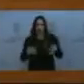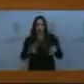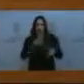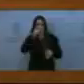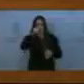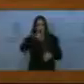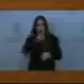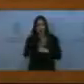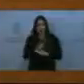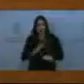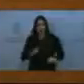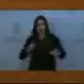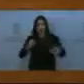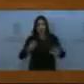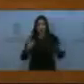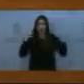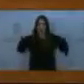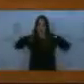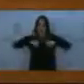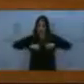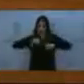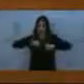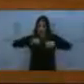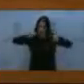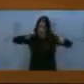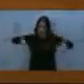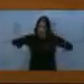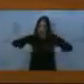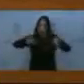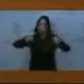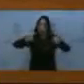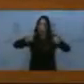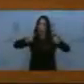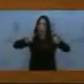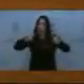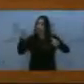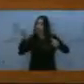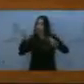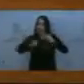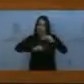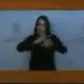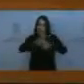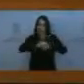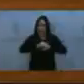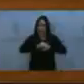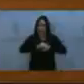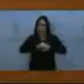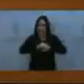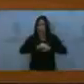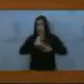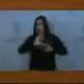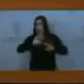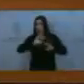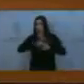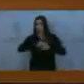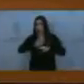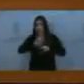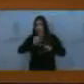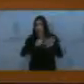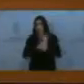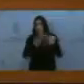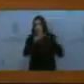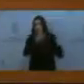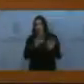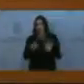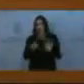General los acuerdos que se firman se deben de cumplir o son papel mojado o son el